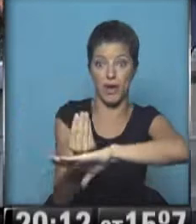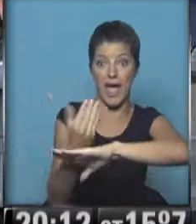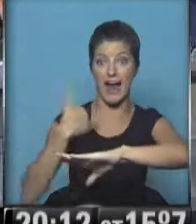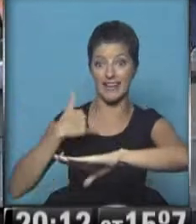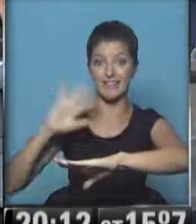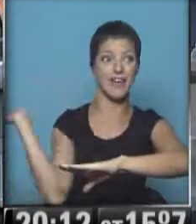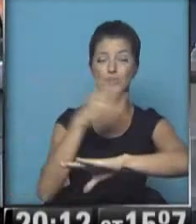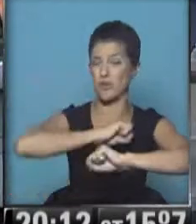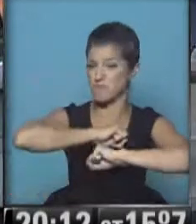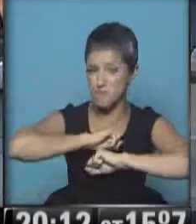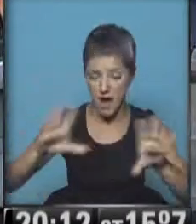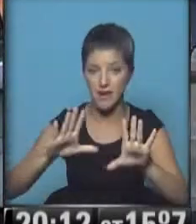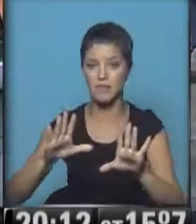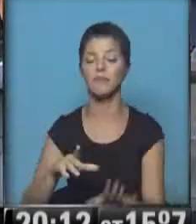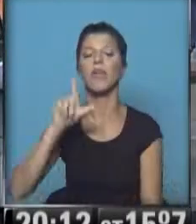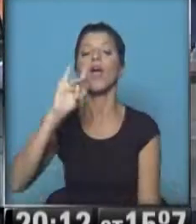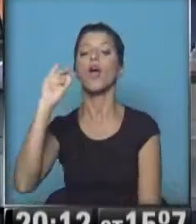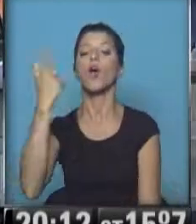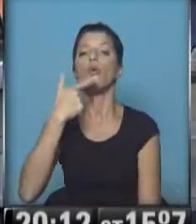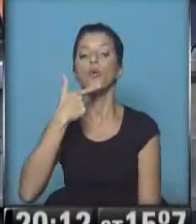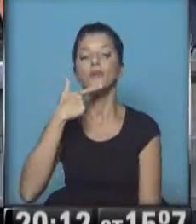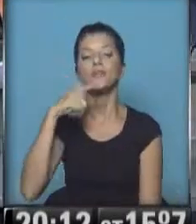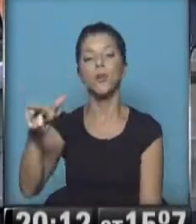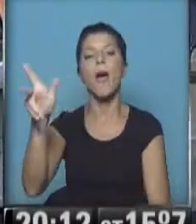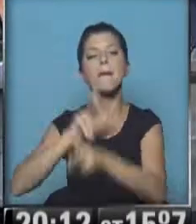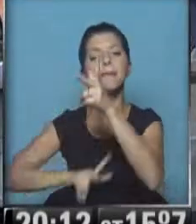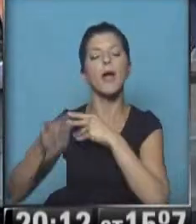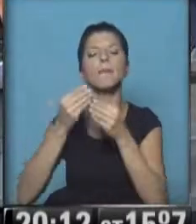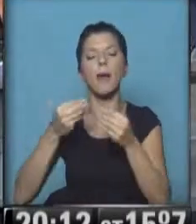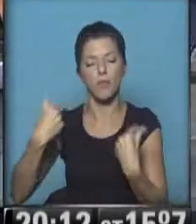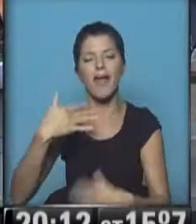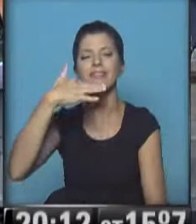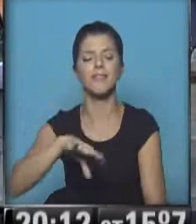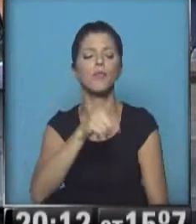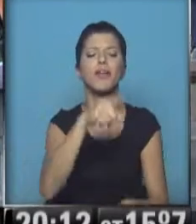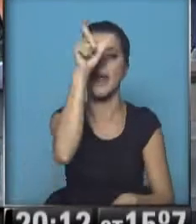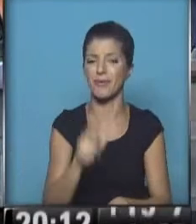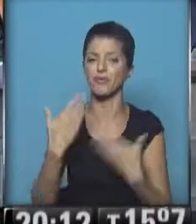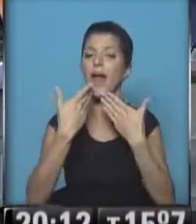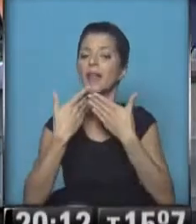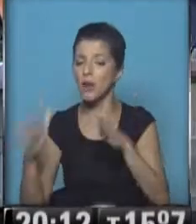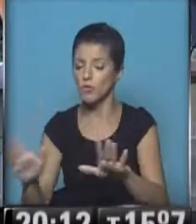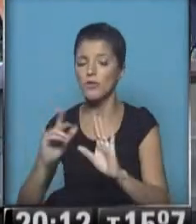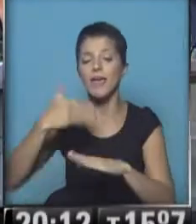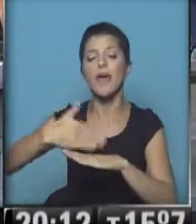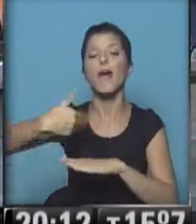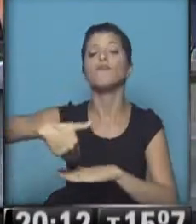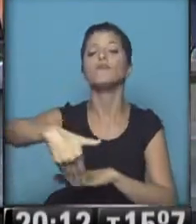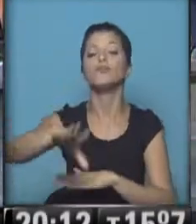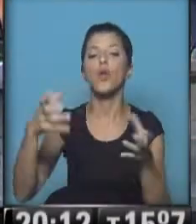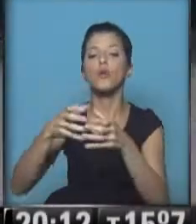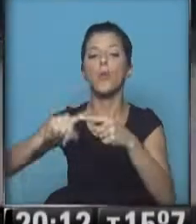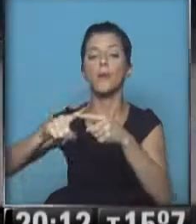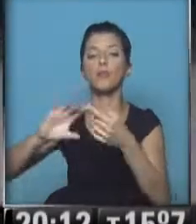está luís brustein para ayudarlos a entender por qué se vaya esto sí a partir de ahora cuál es el futuro del frente renovador